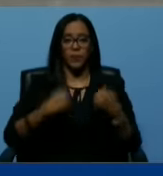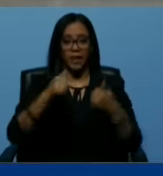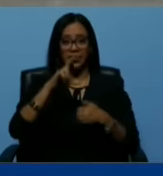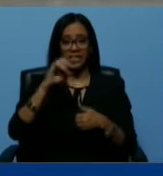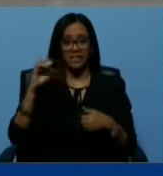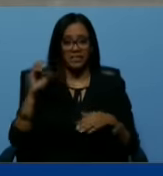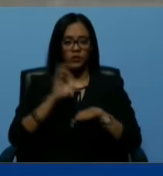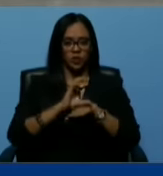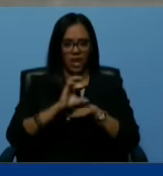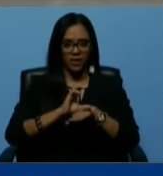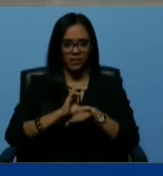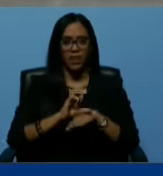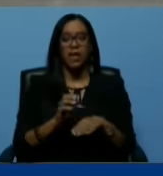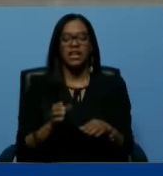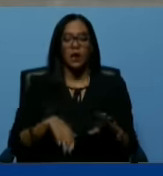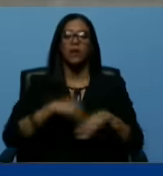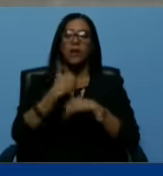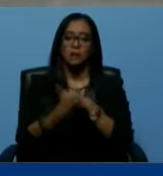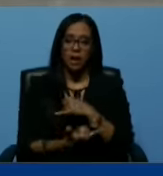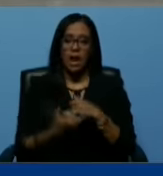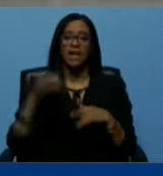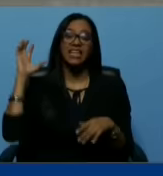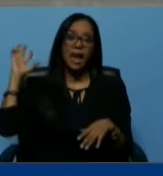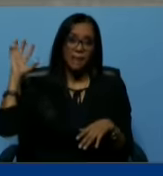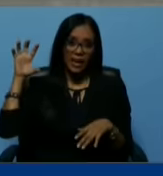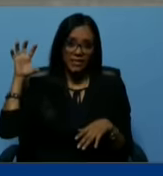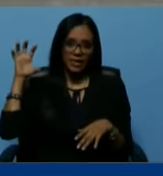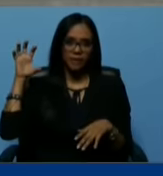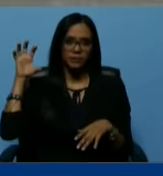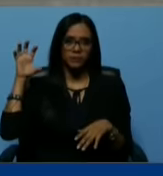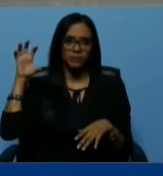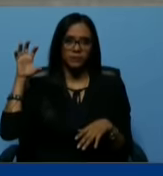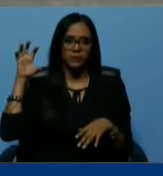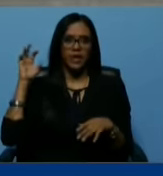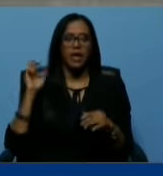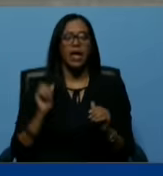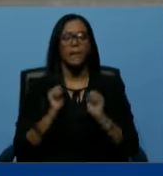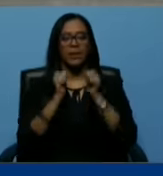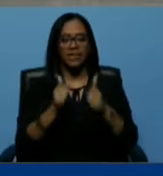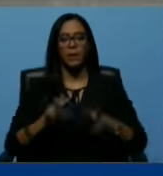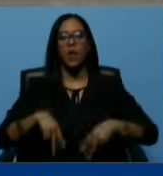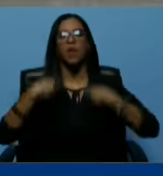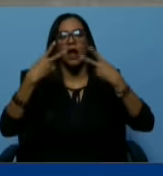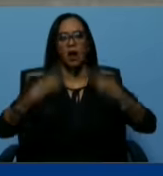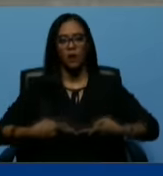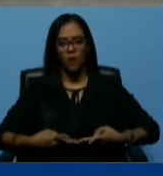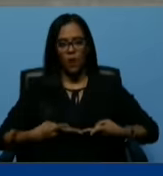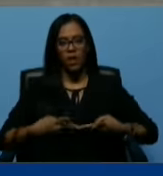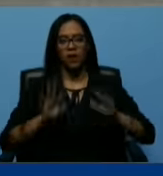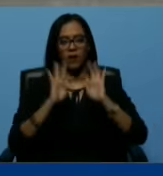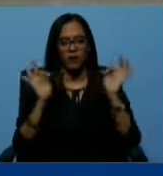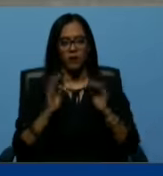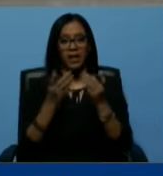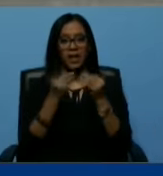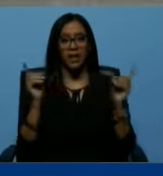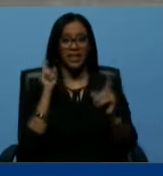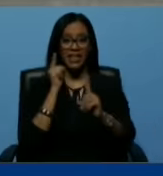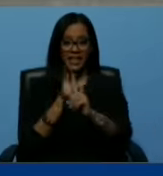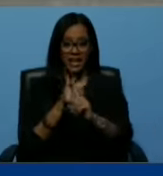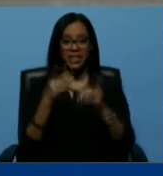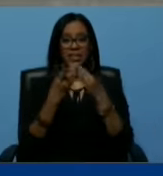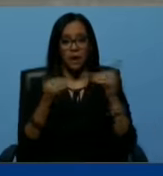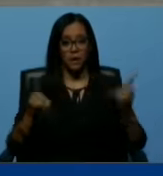que con el plan de la patria arrancábamos una nueva fase de la democracia directa, de la democracia popular,